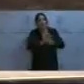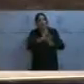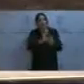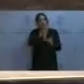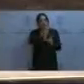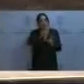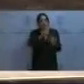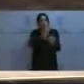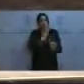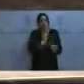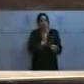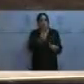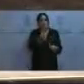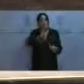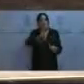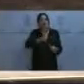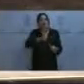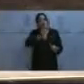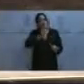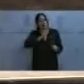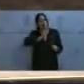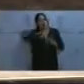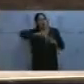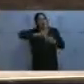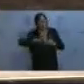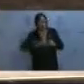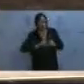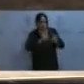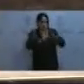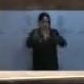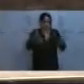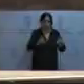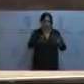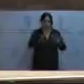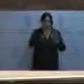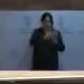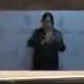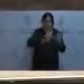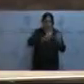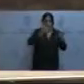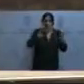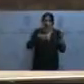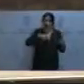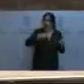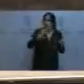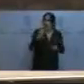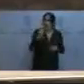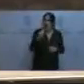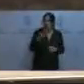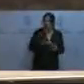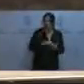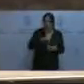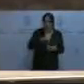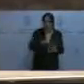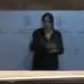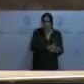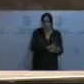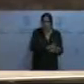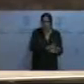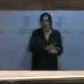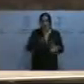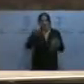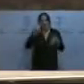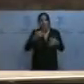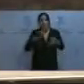y también de la dificultad de adaptación de los programas informáticos de los que ya hemos tenido ocasión de hablar con anterioridad. La realidad